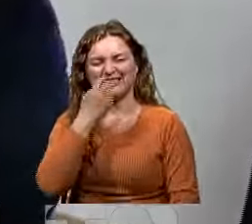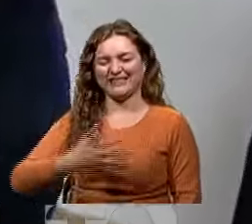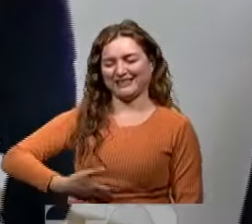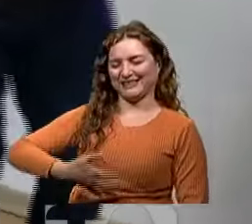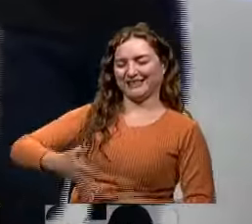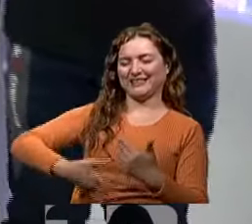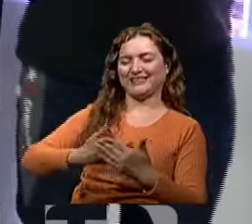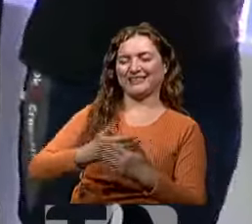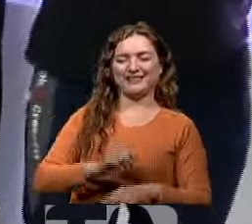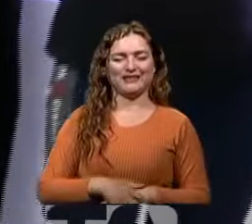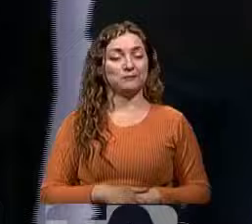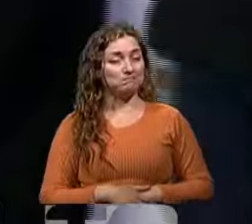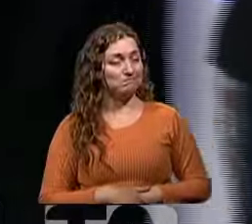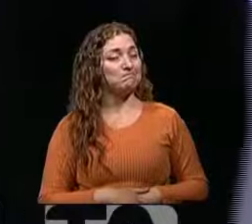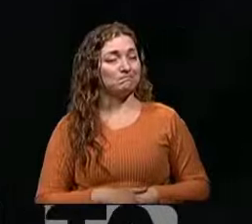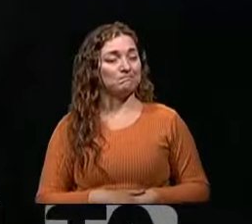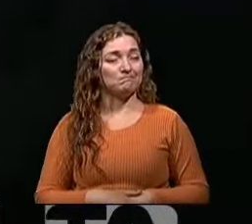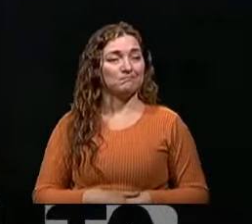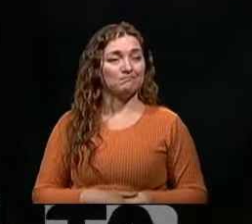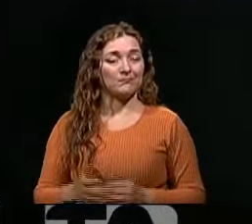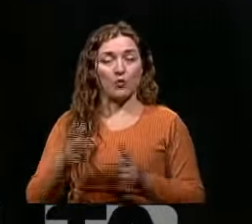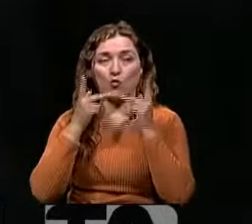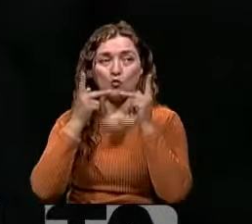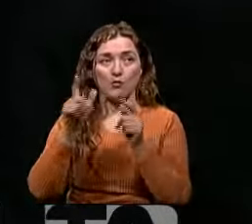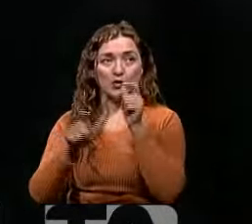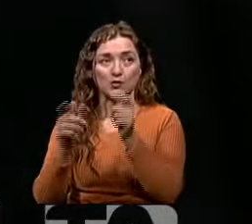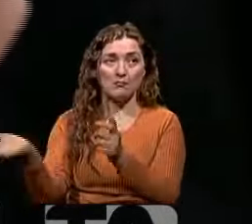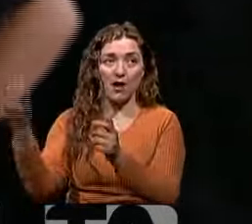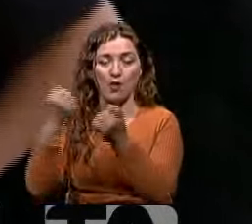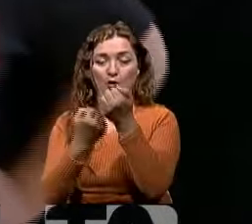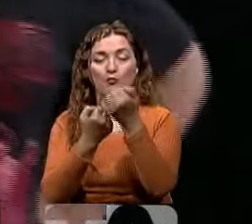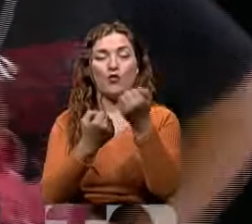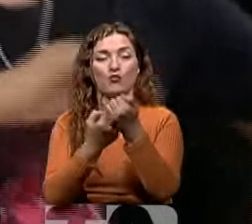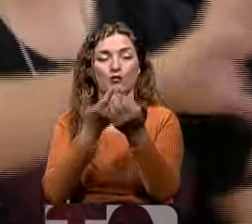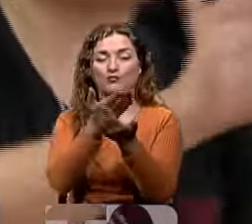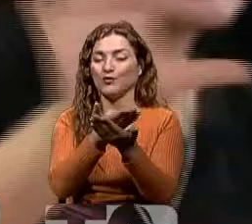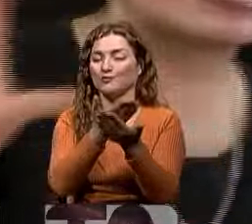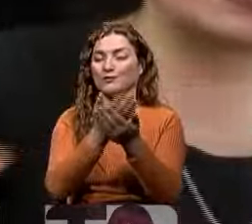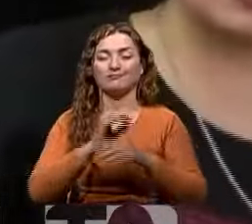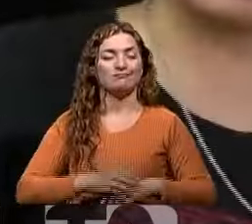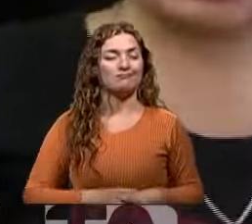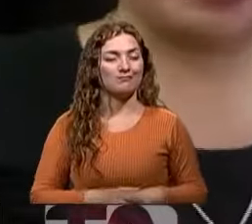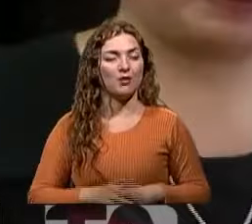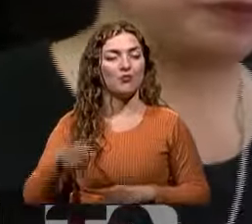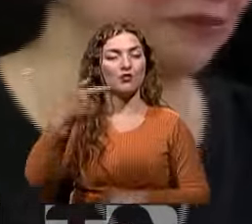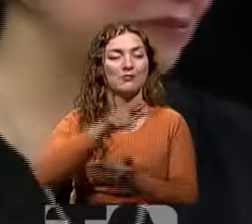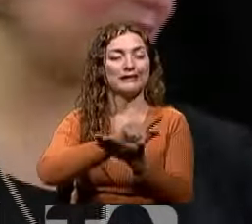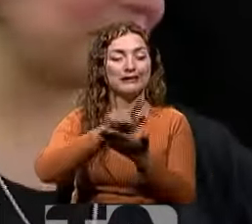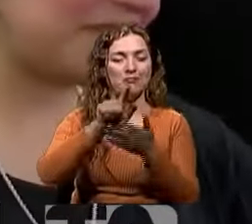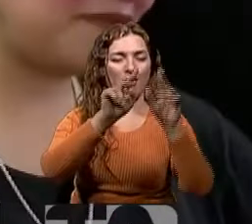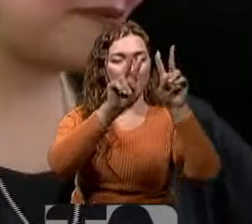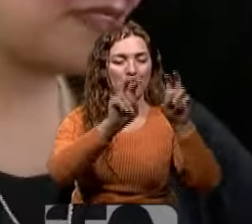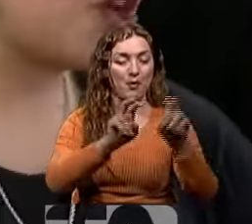eso. De verdad, si buscamos que el público nos apoye, vamos a estar presentando, abriendo nuestras puertas la próxima semana